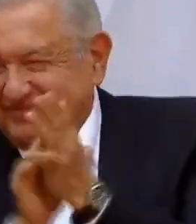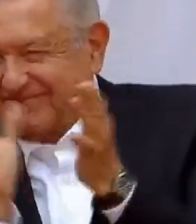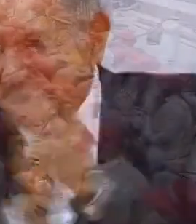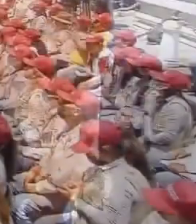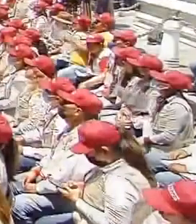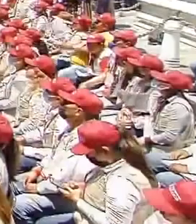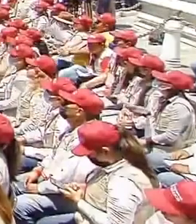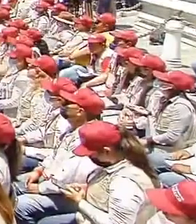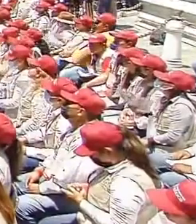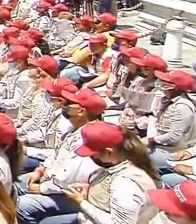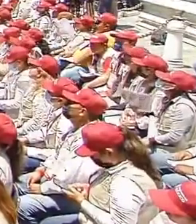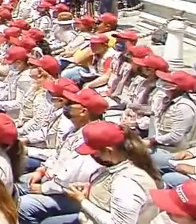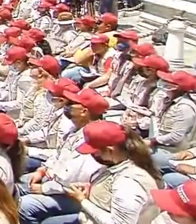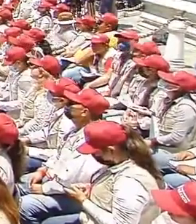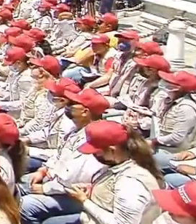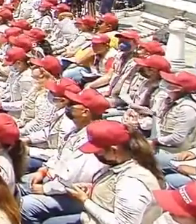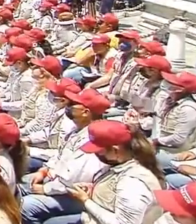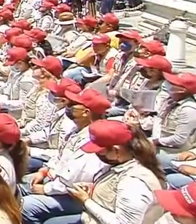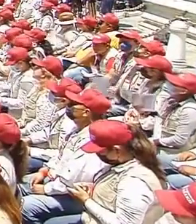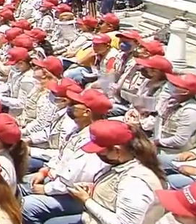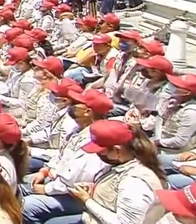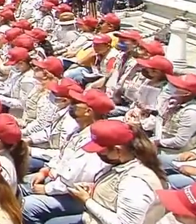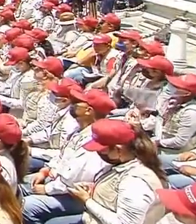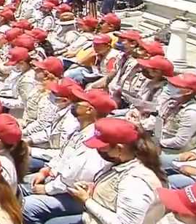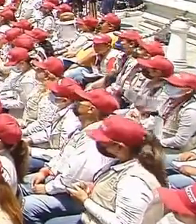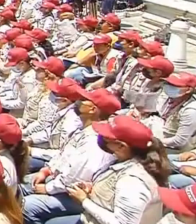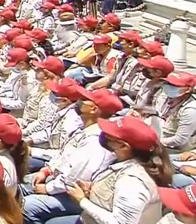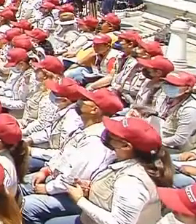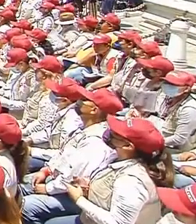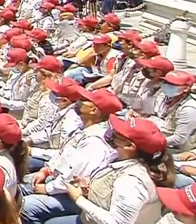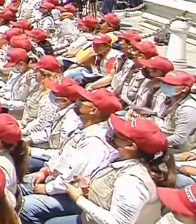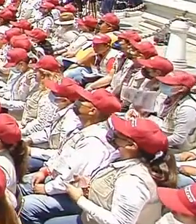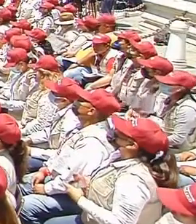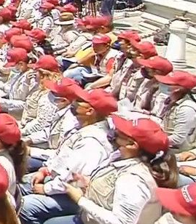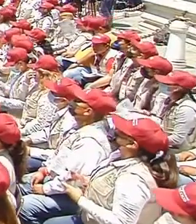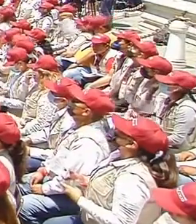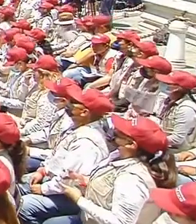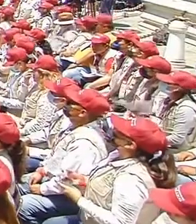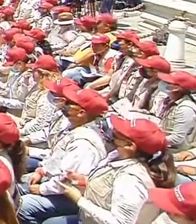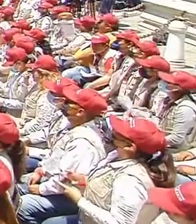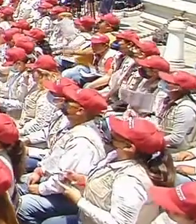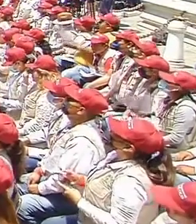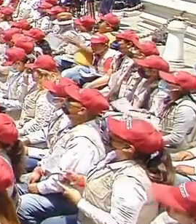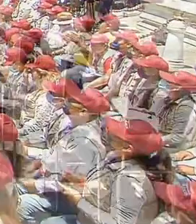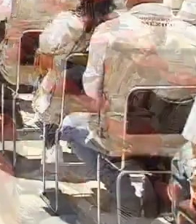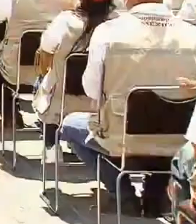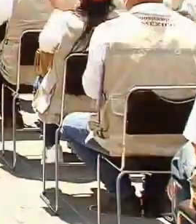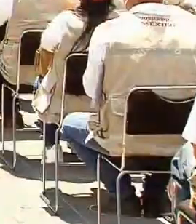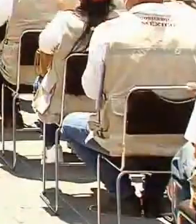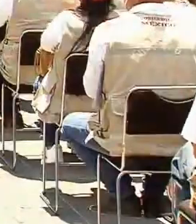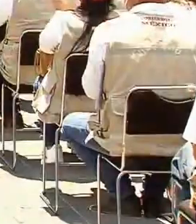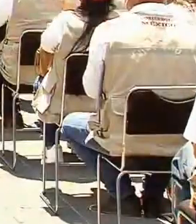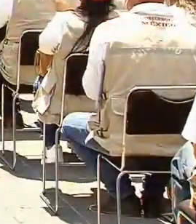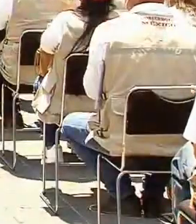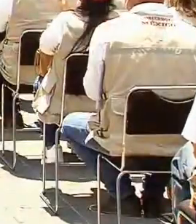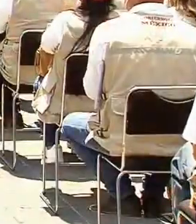Y el maestro Octavio Alberto Almada Palafox, comisionado nacional de Acuacultura y Pesca.